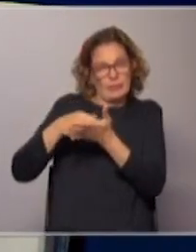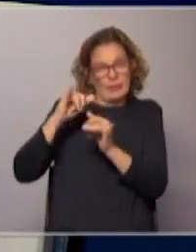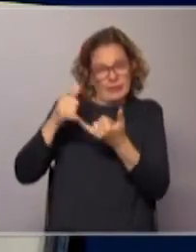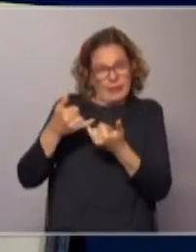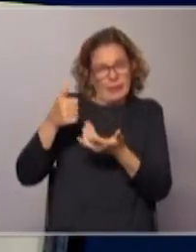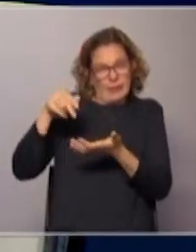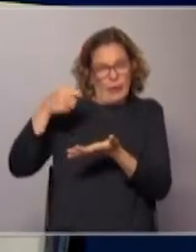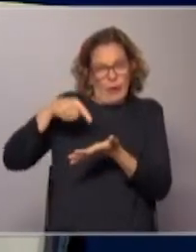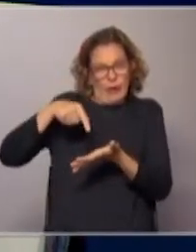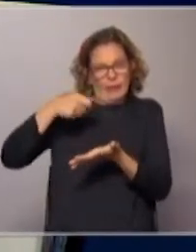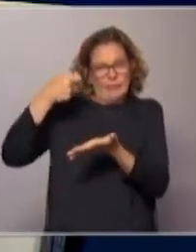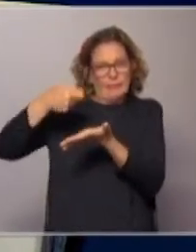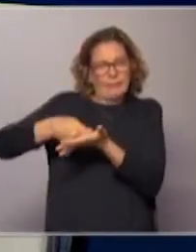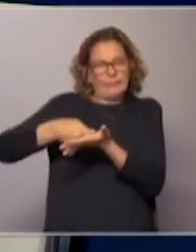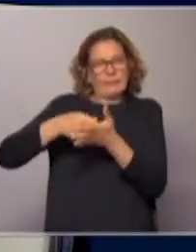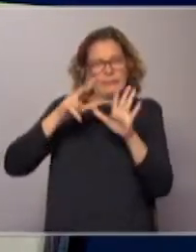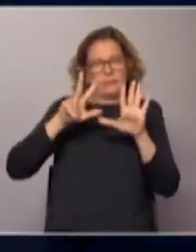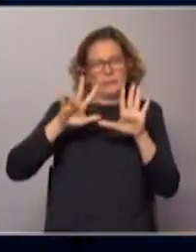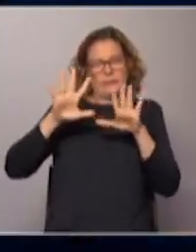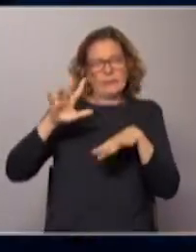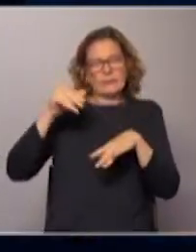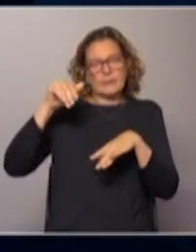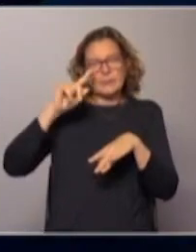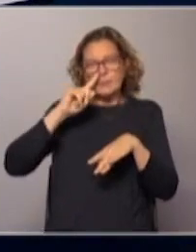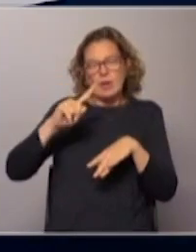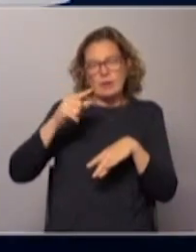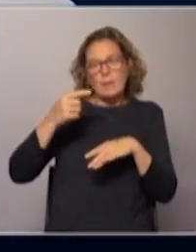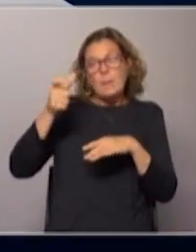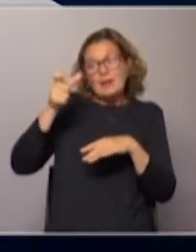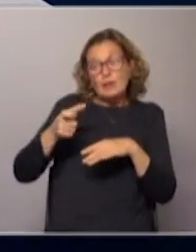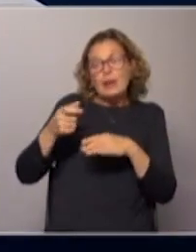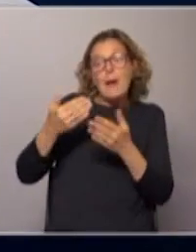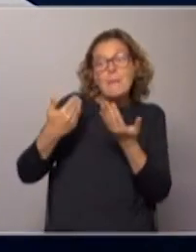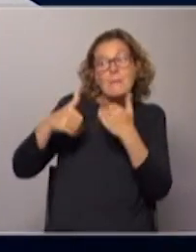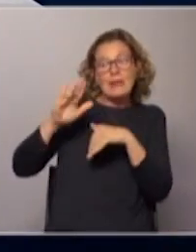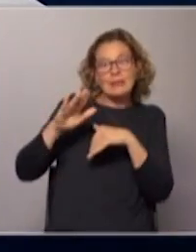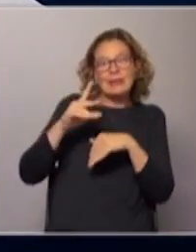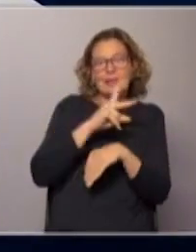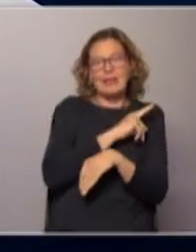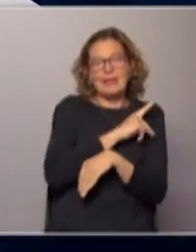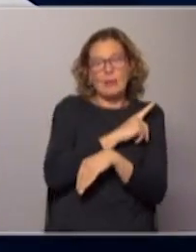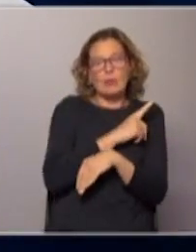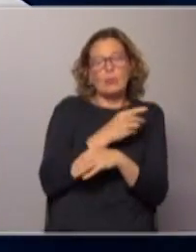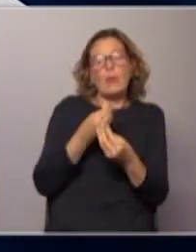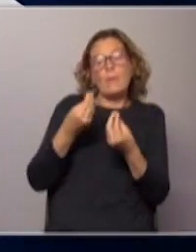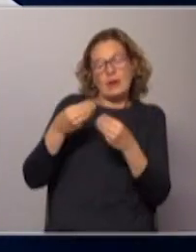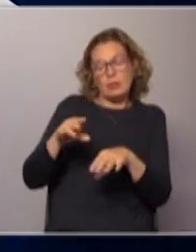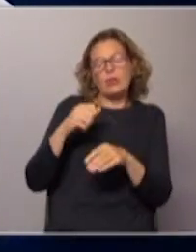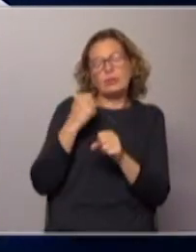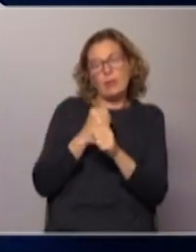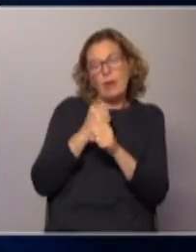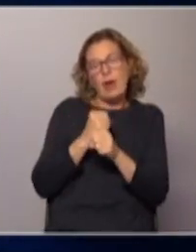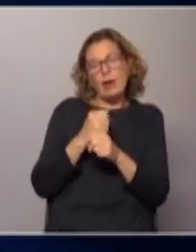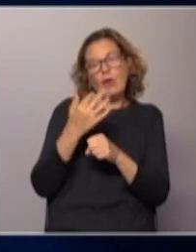tiene ya hoy tiene 85 mil usuarios más que lo que tenía en diciembre fruto digamos de que mucha gente perdió el trabajo que abrió el